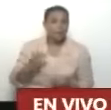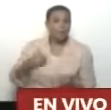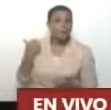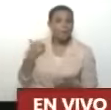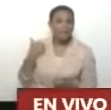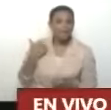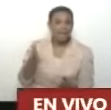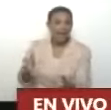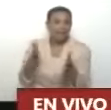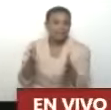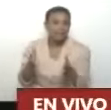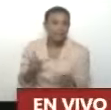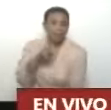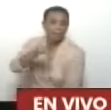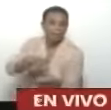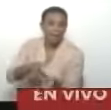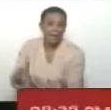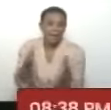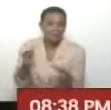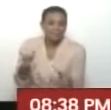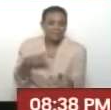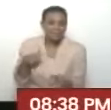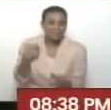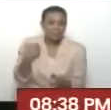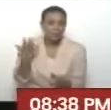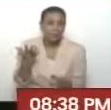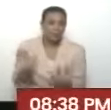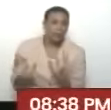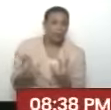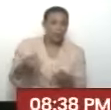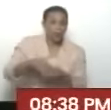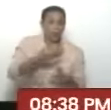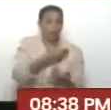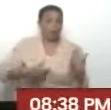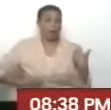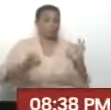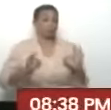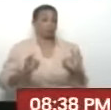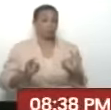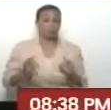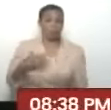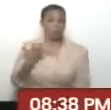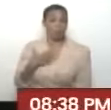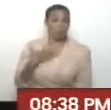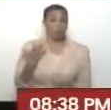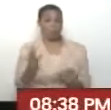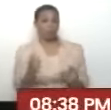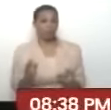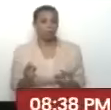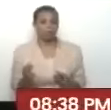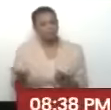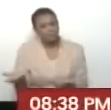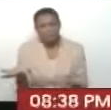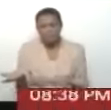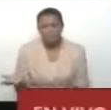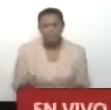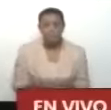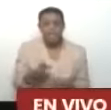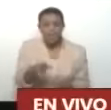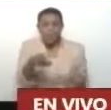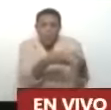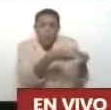alguna opción de ganar o que tienen una opción de poder obtener un cargo público. Nosotros ya no podemos seguir con esa, presidente.